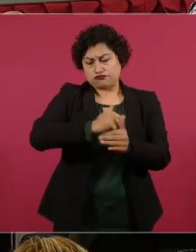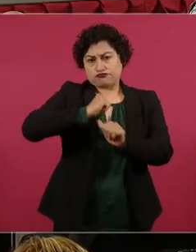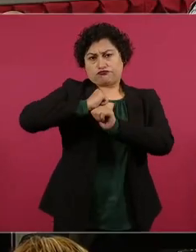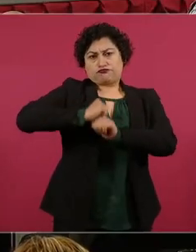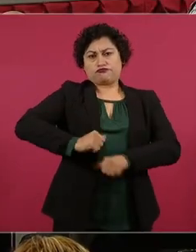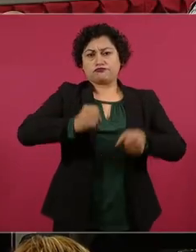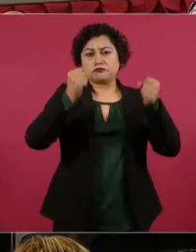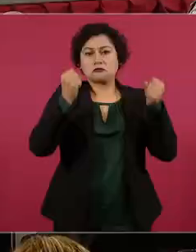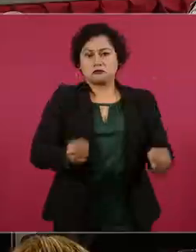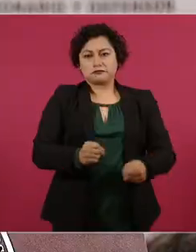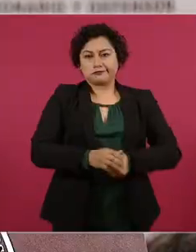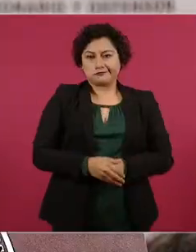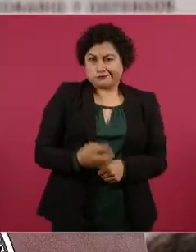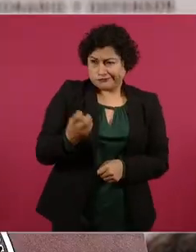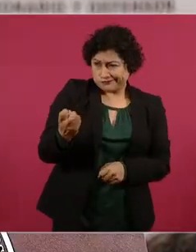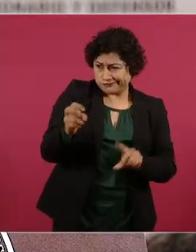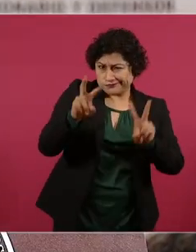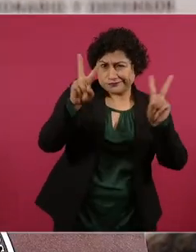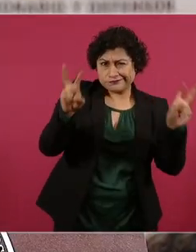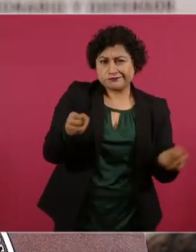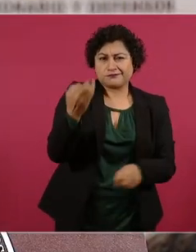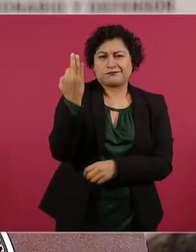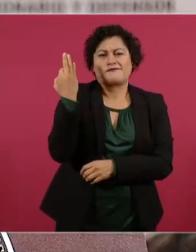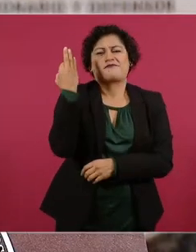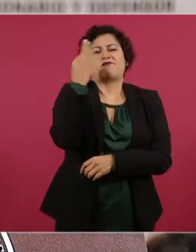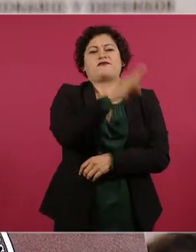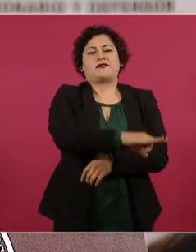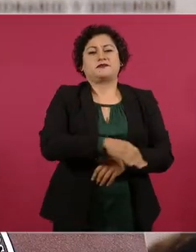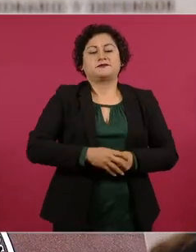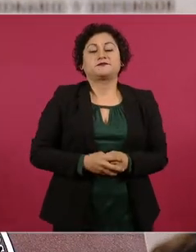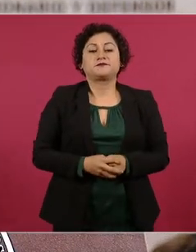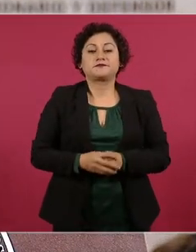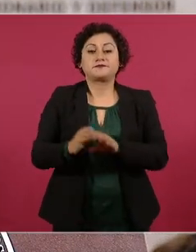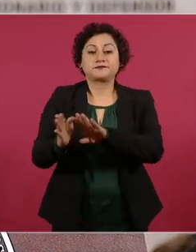falso. La siguiente, por favor.